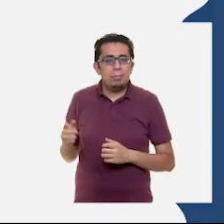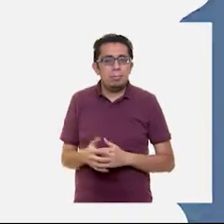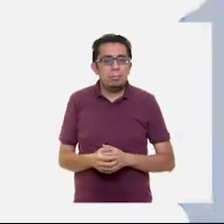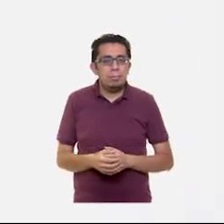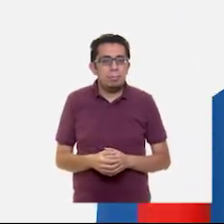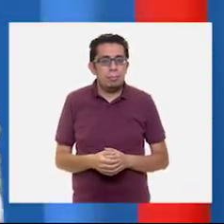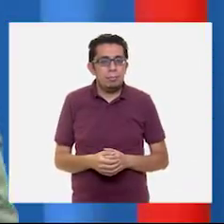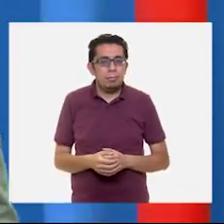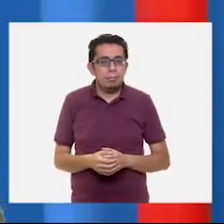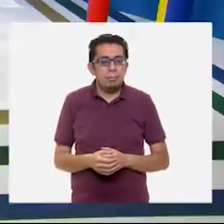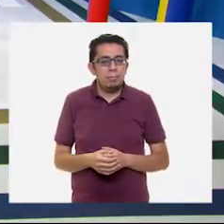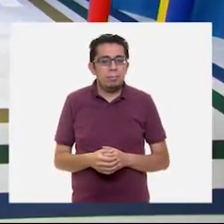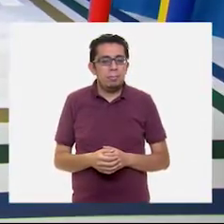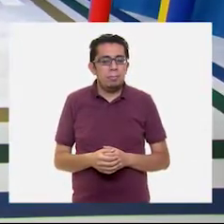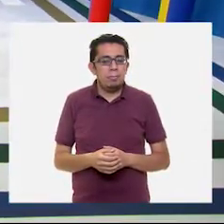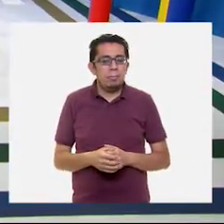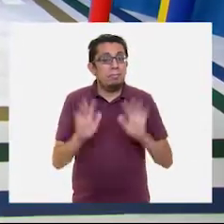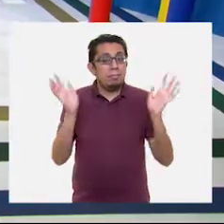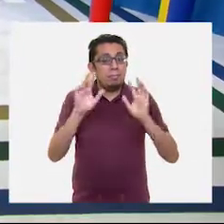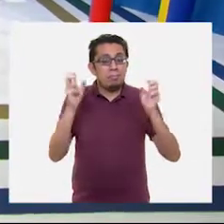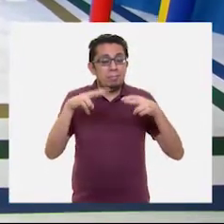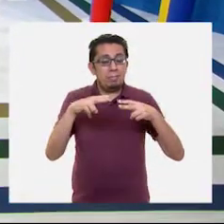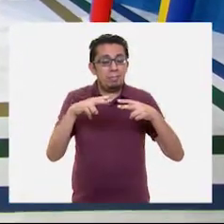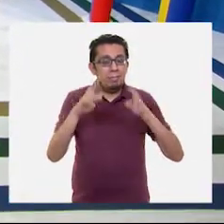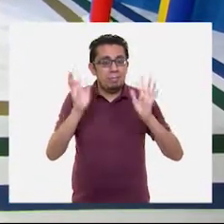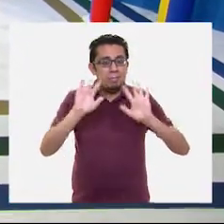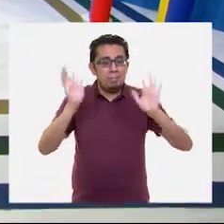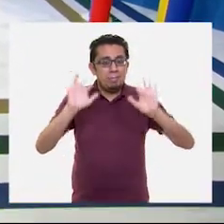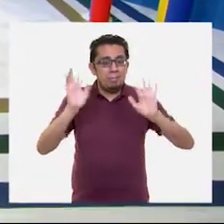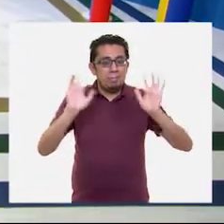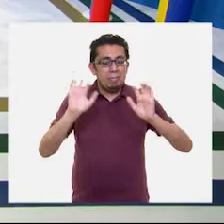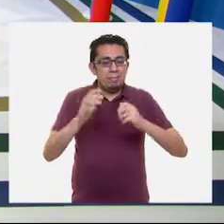aprendeencasa.sep.gov.mx. Nos vemos, hasta la próxima.